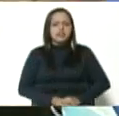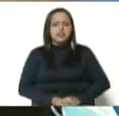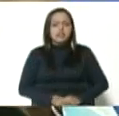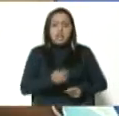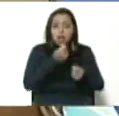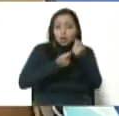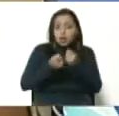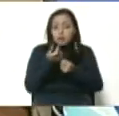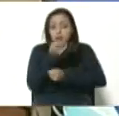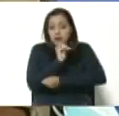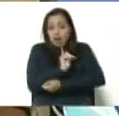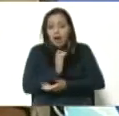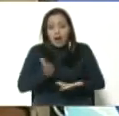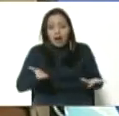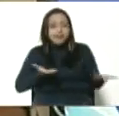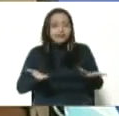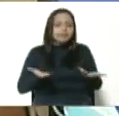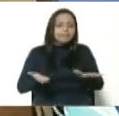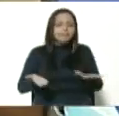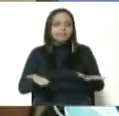economía que estén